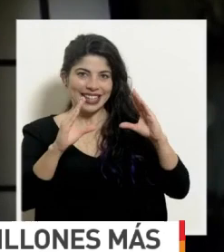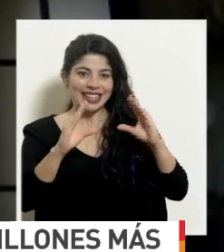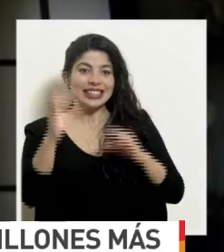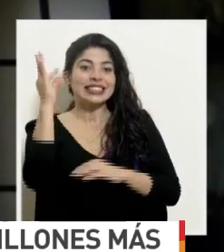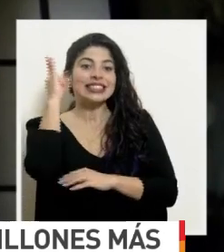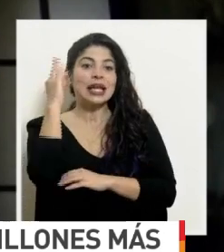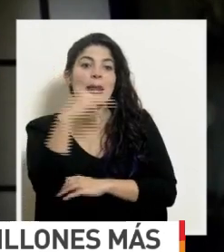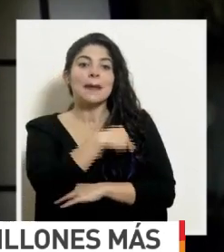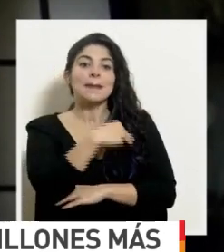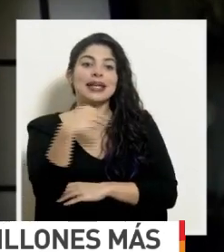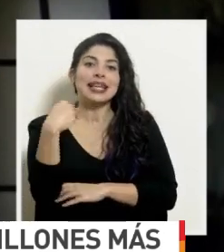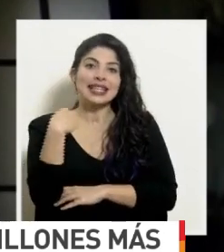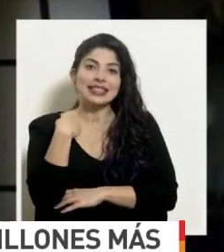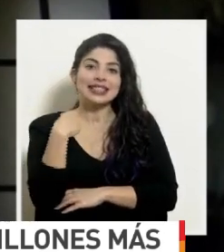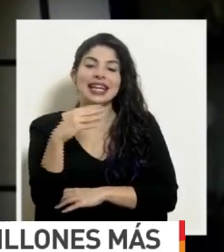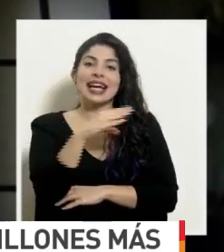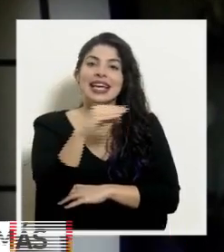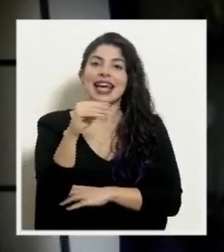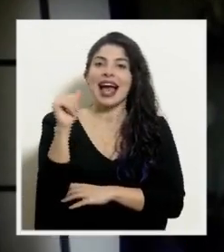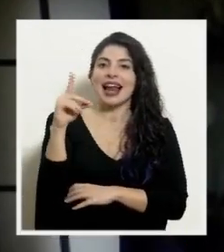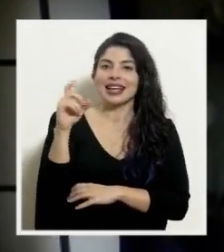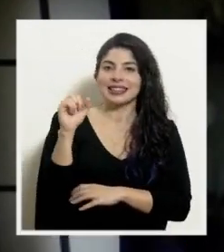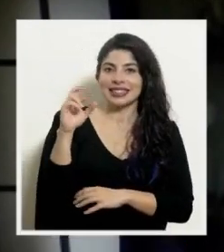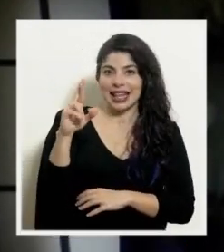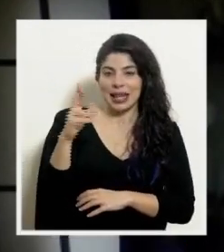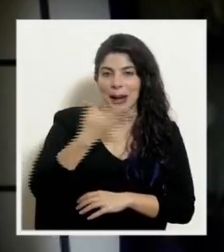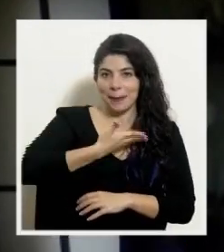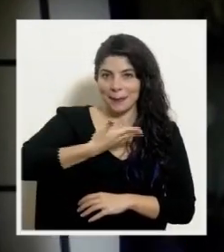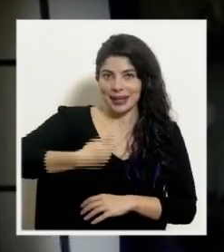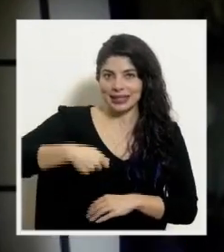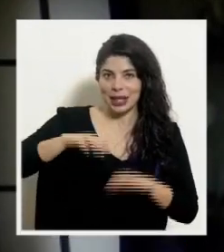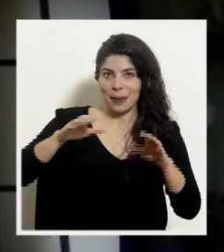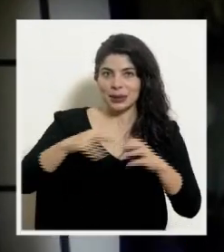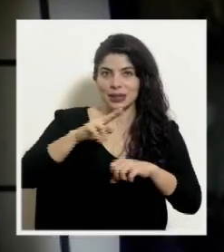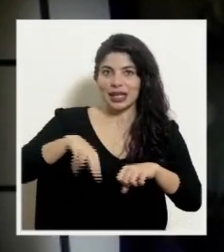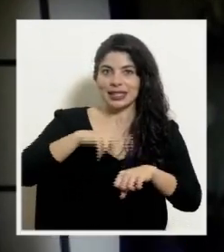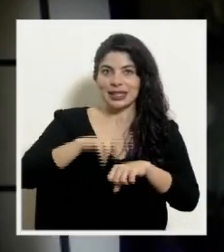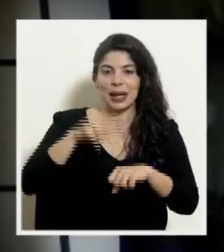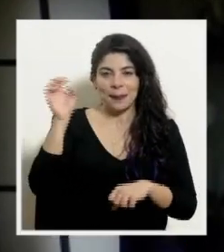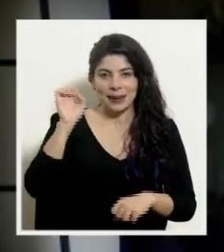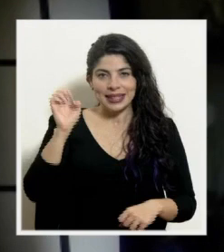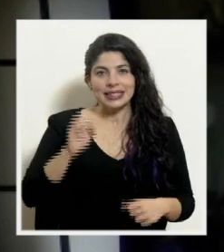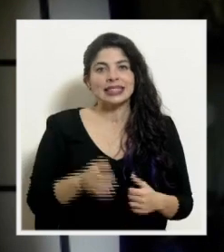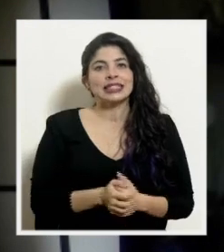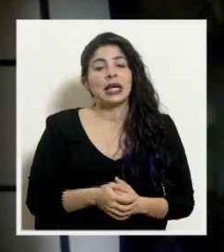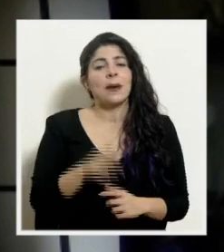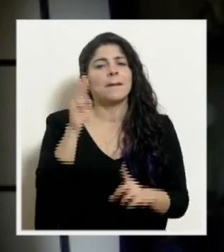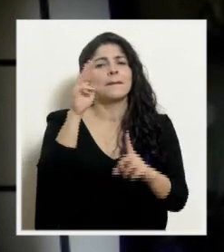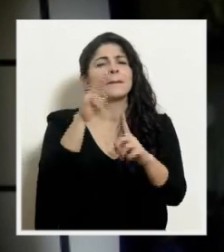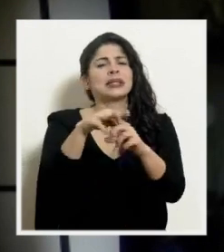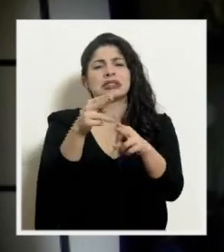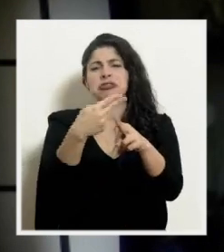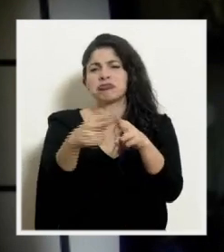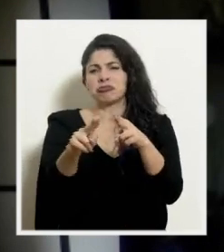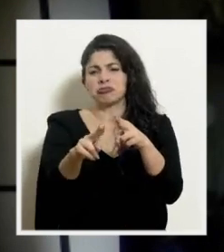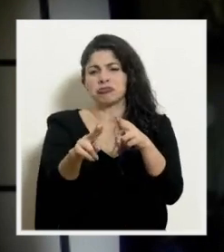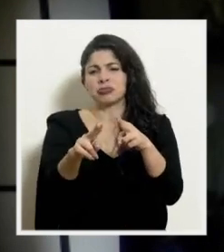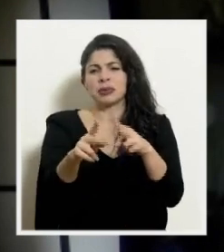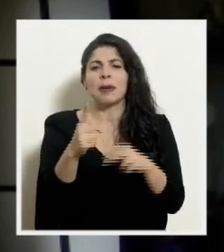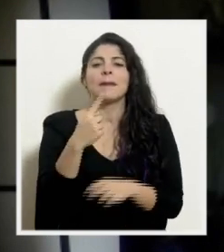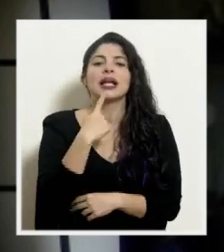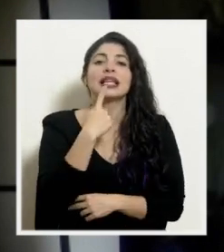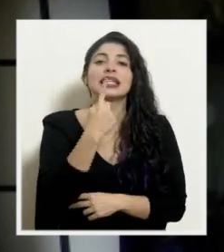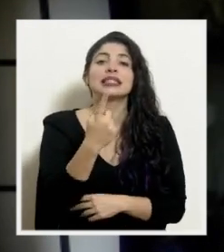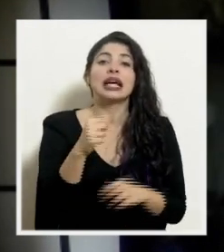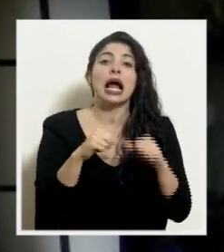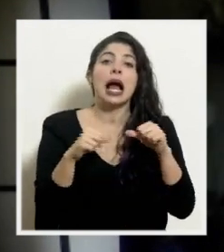señora ministra y a don Alexander, presidente de la Comisión Nacional de Emergencia. Un mensaje muy breve para decir